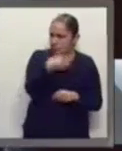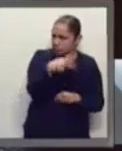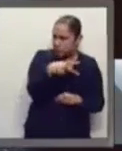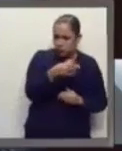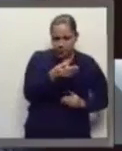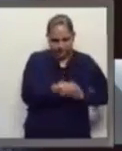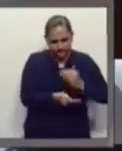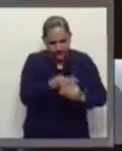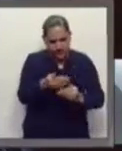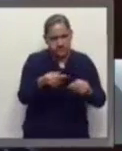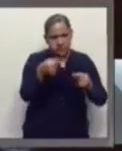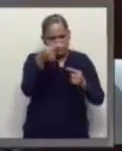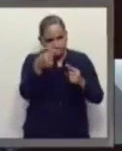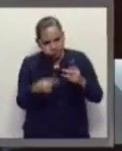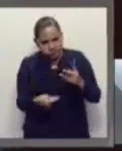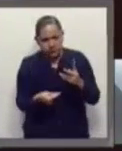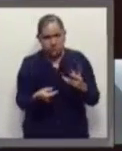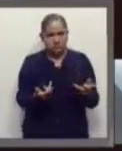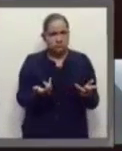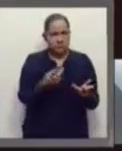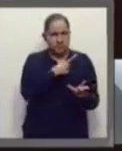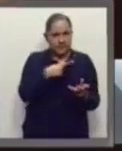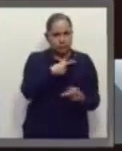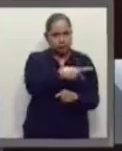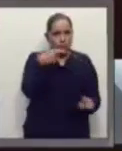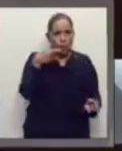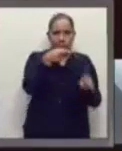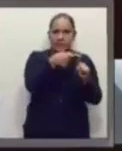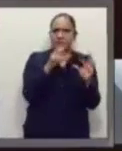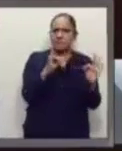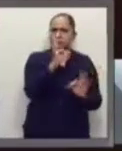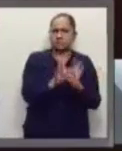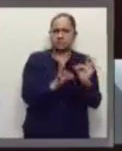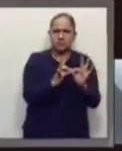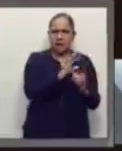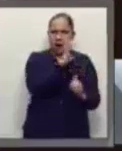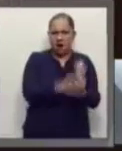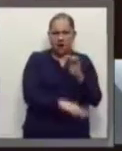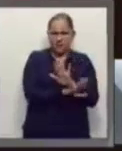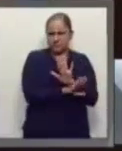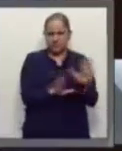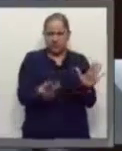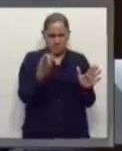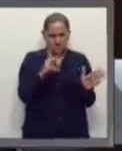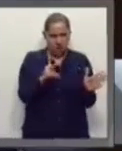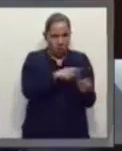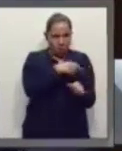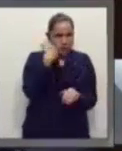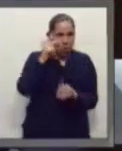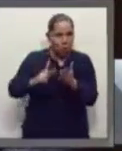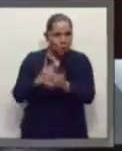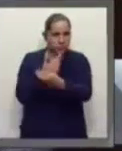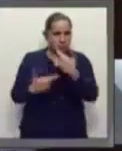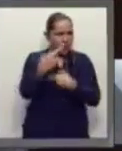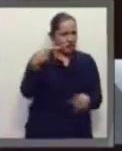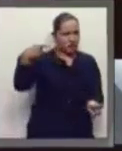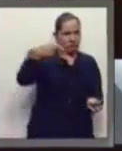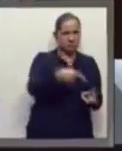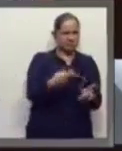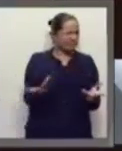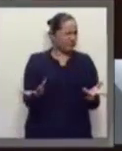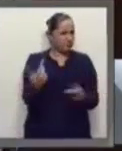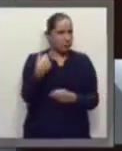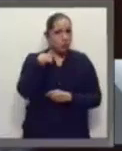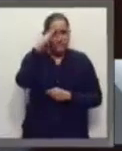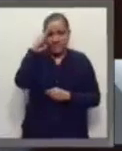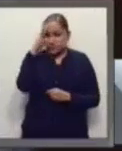sus objetivos. El fondo es el fondo político. Yo creo que los grupos parlamentarios que designaron